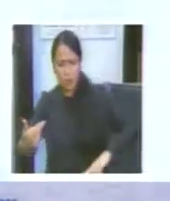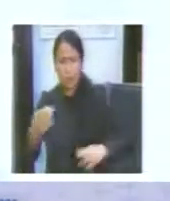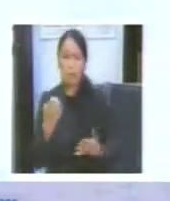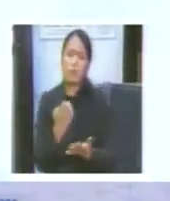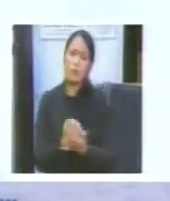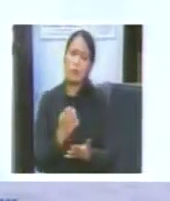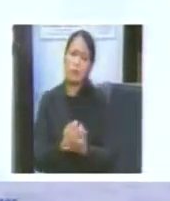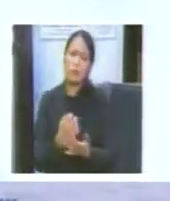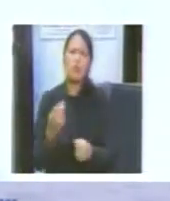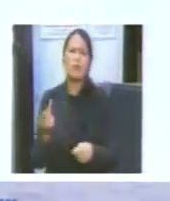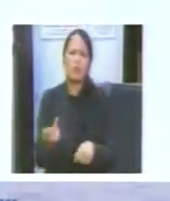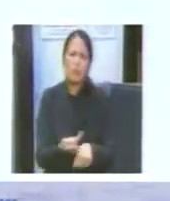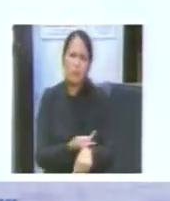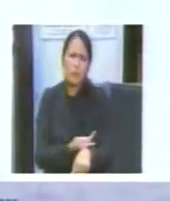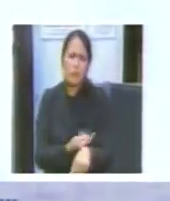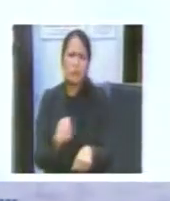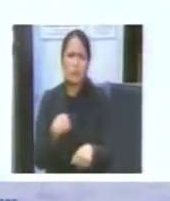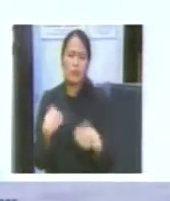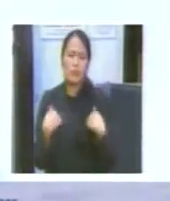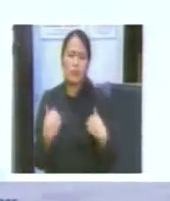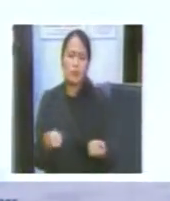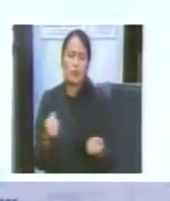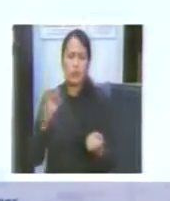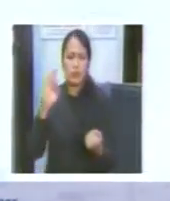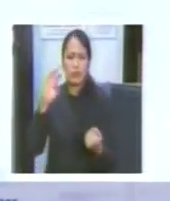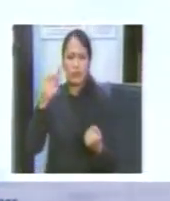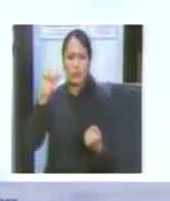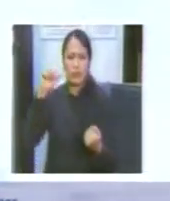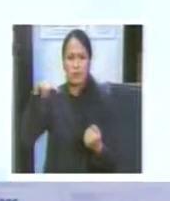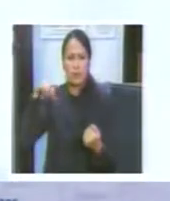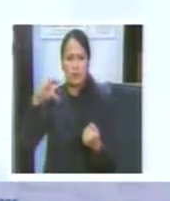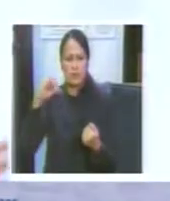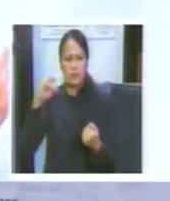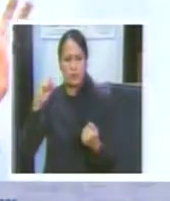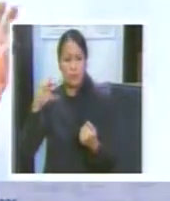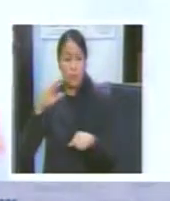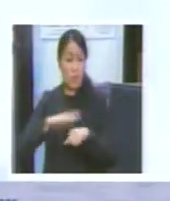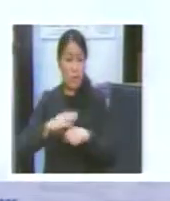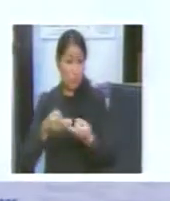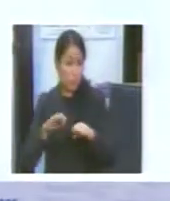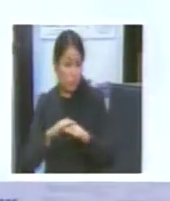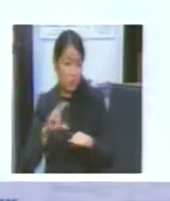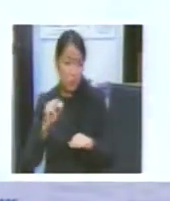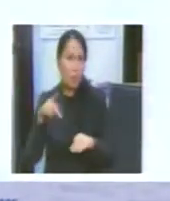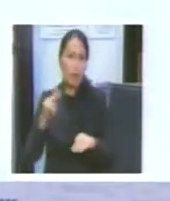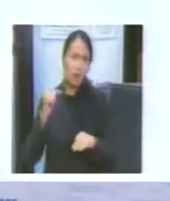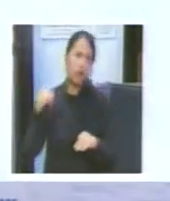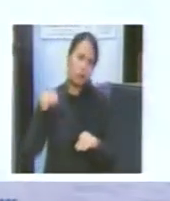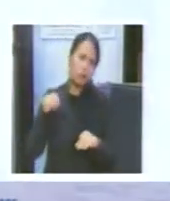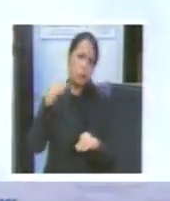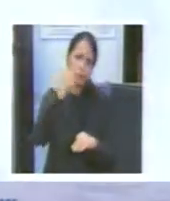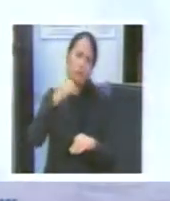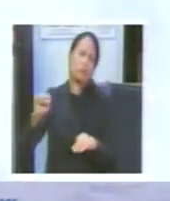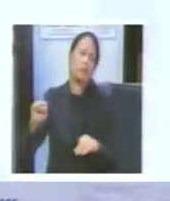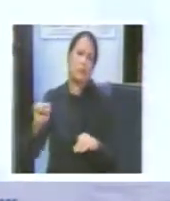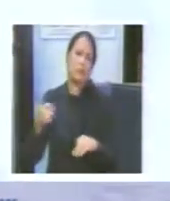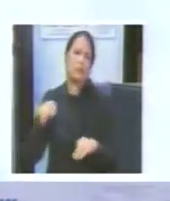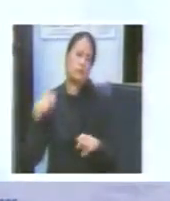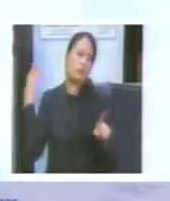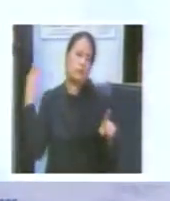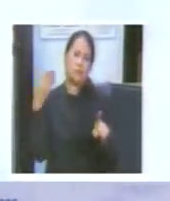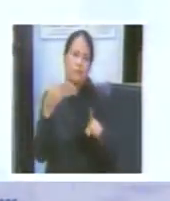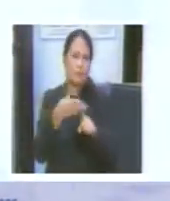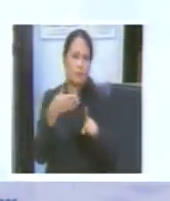económica, que entiendo, como bien dijo Francisco, que no es lo más importante, pero es del pie del que yo cojeo? Así es que voy a hablar un poco de la